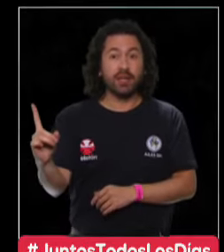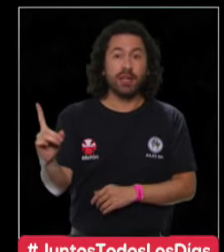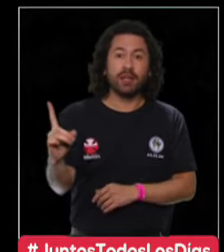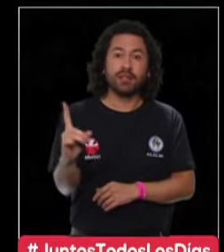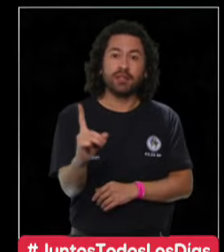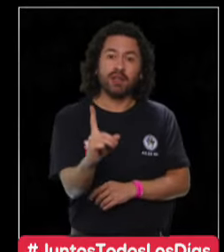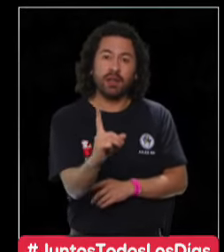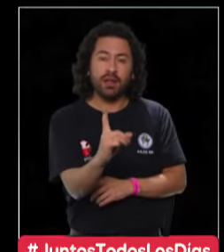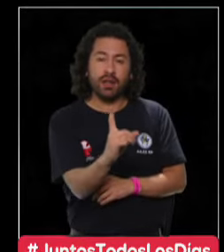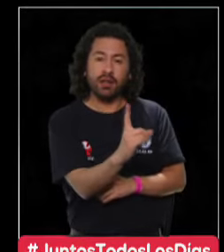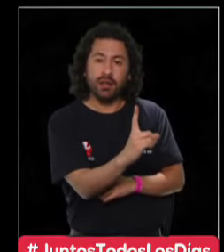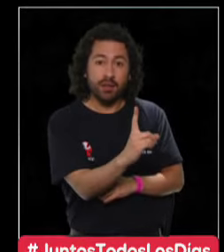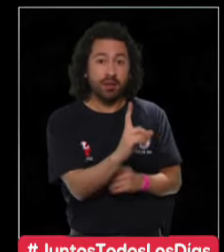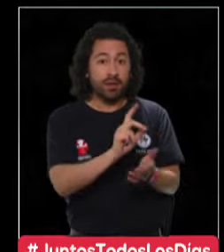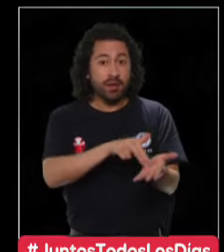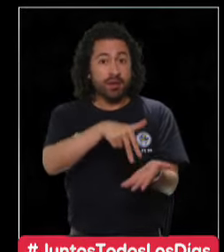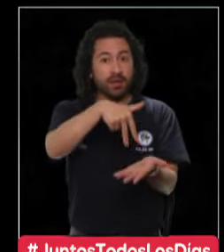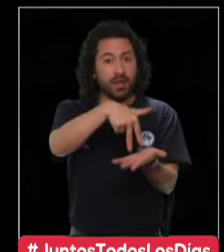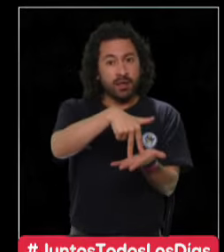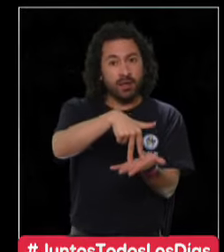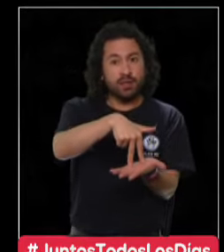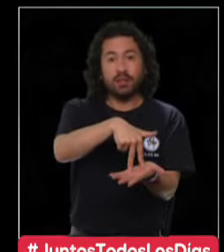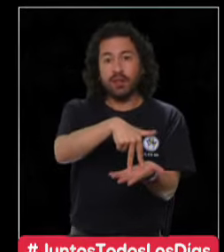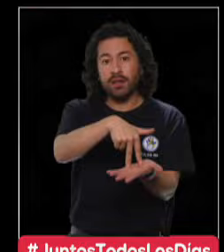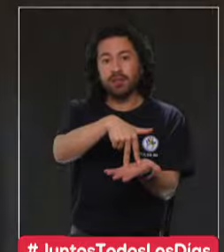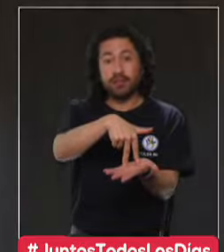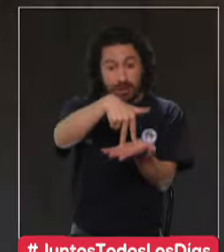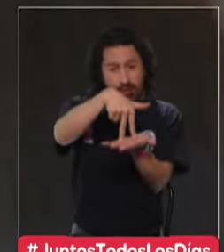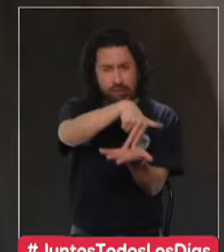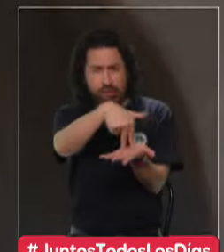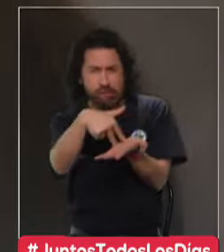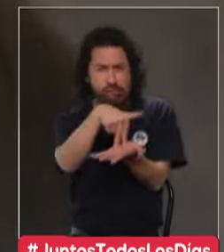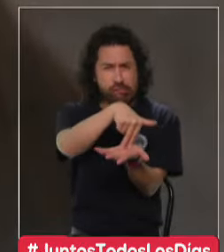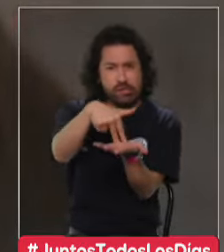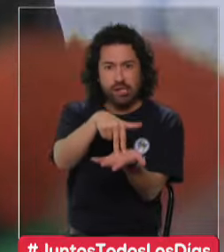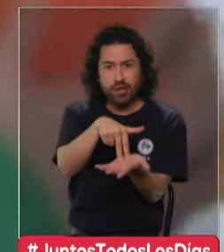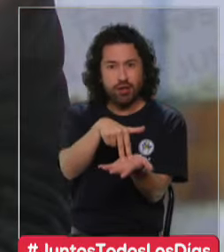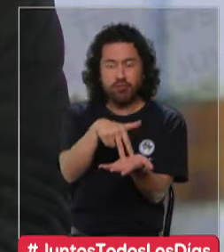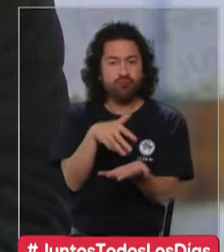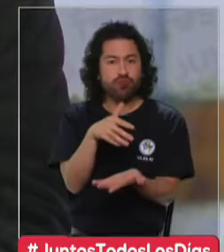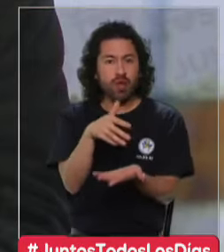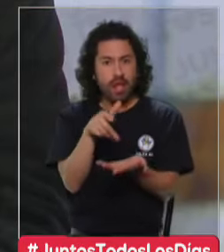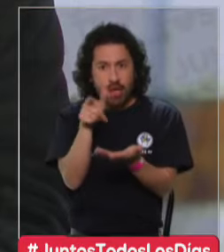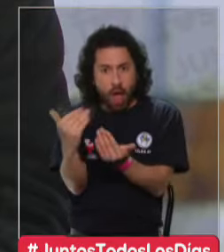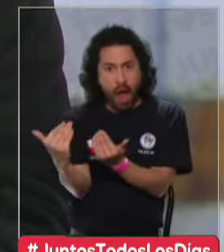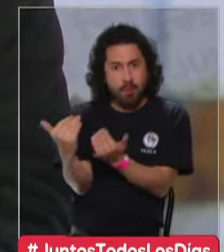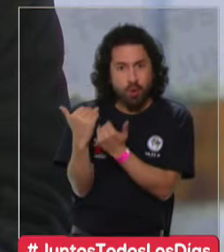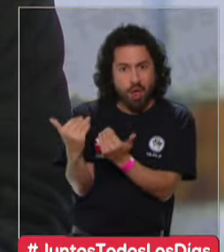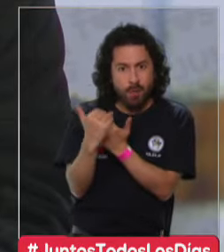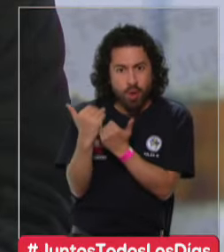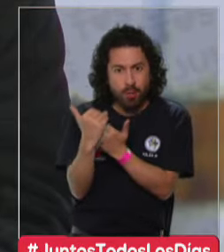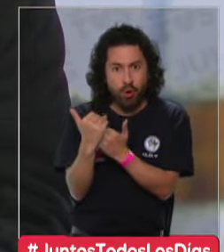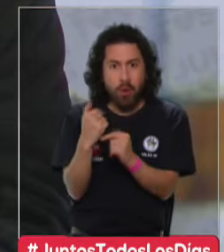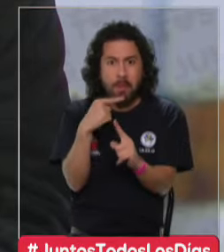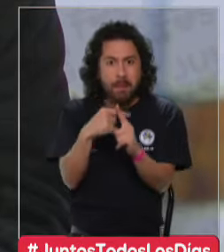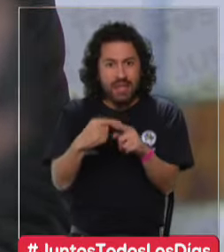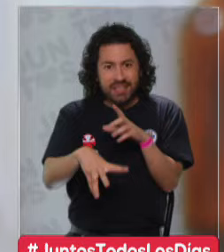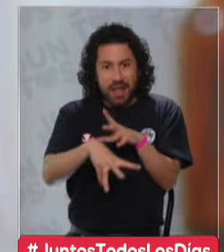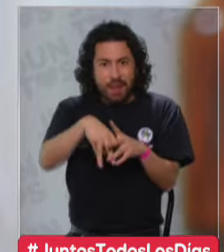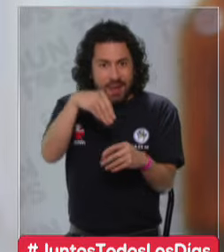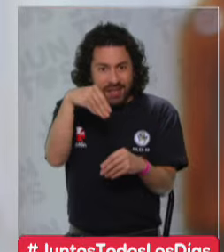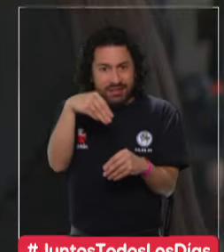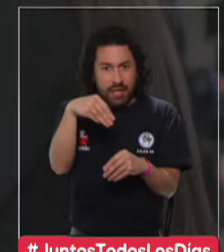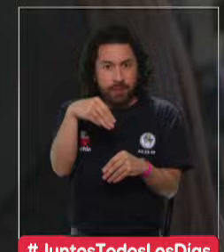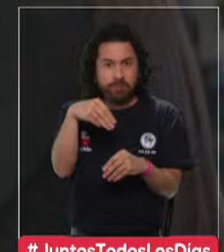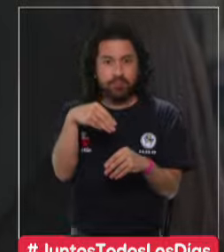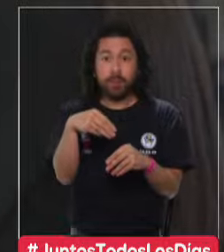colocar de pie, pero perdía su equilibrio. Ellos lo dieron el apoyo 100% y esperanza. Teletón para nosotros